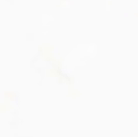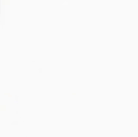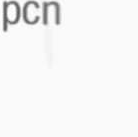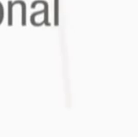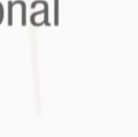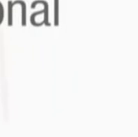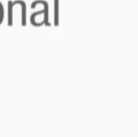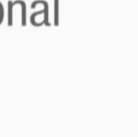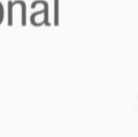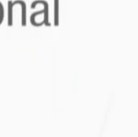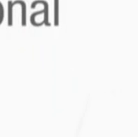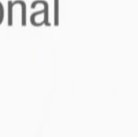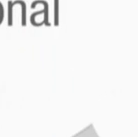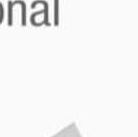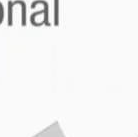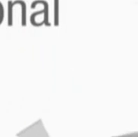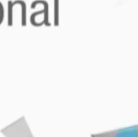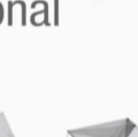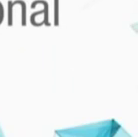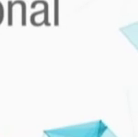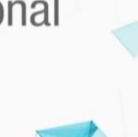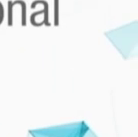Fin de espacio promocional.